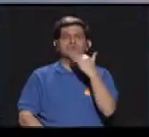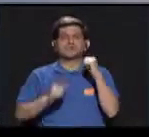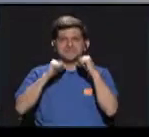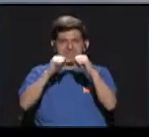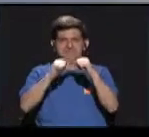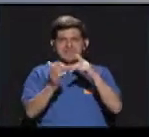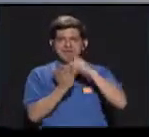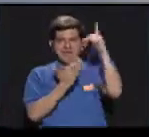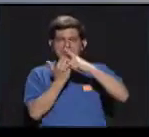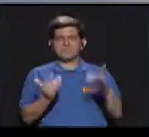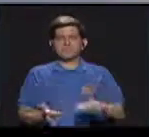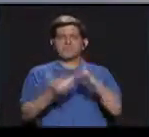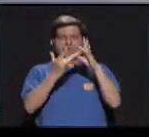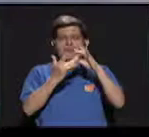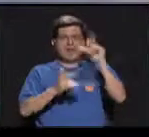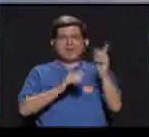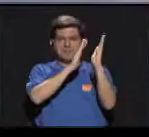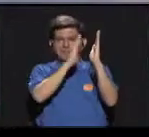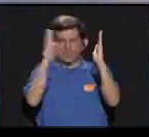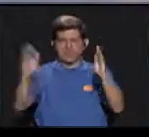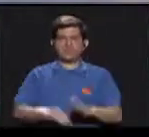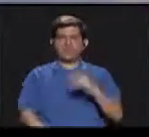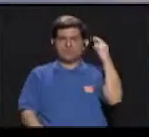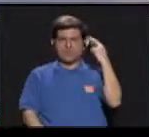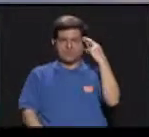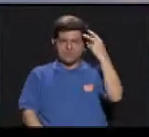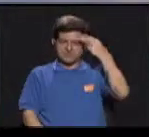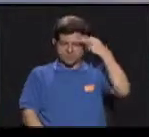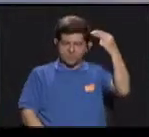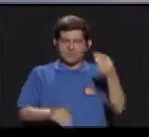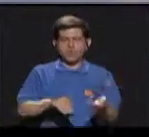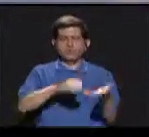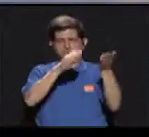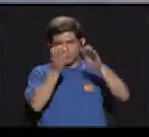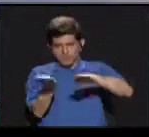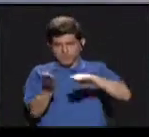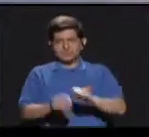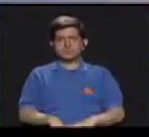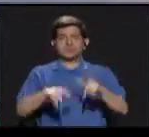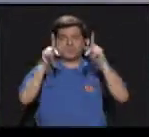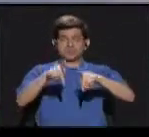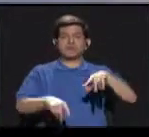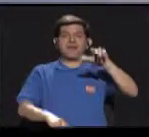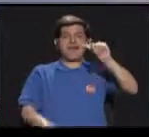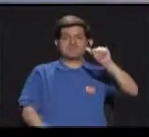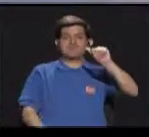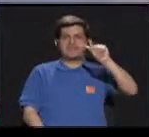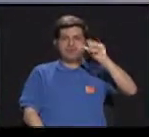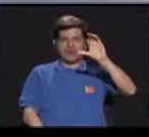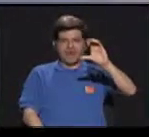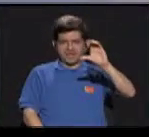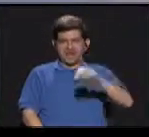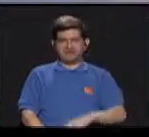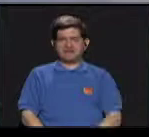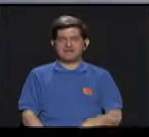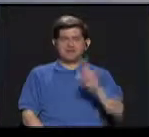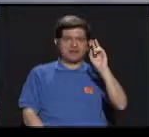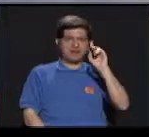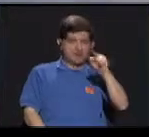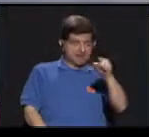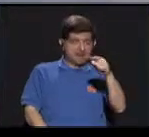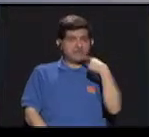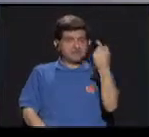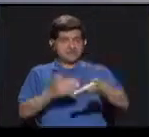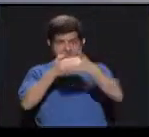Gracias por continuar en este programa especial de Lunes de Cinemateca con motivo de un homenaje póstumo que le estamos haciendo a la figura de don Alfredo Cataña, quien fue no